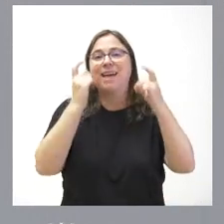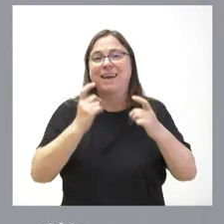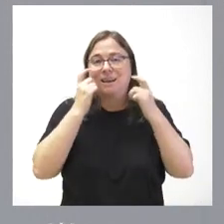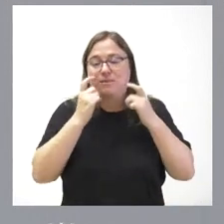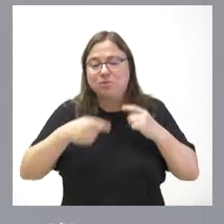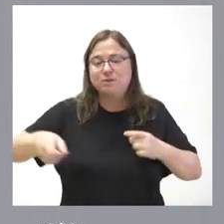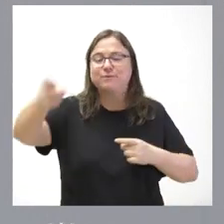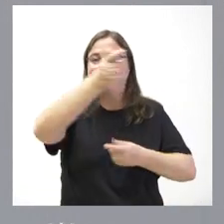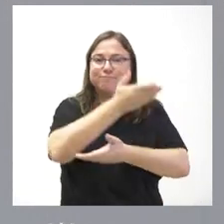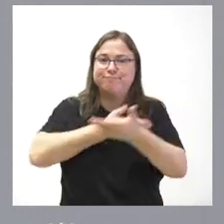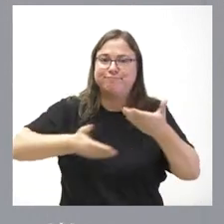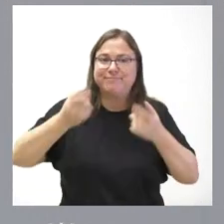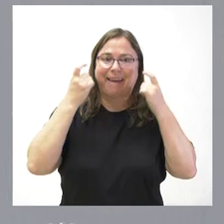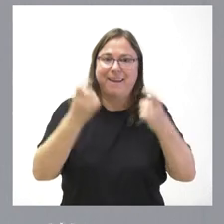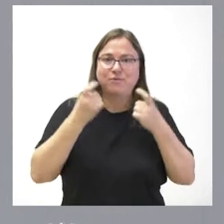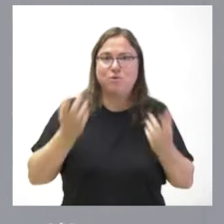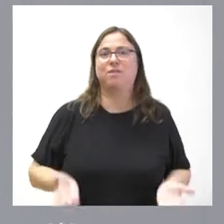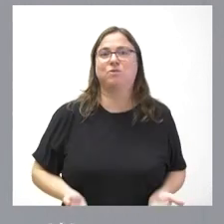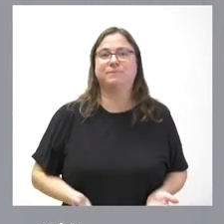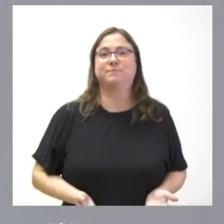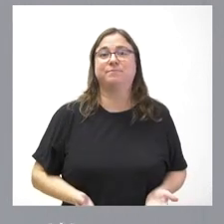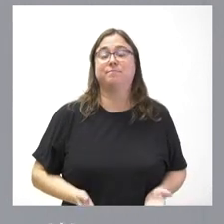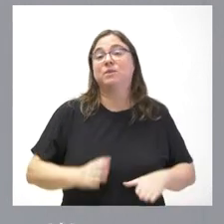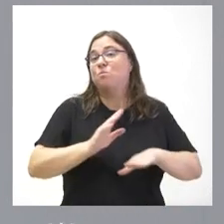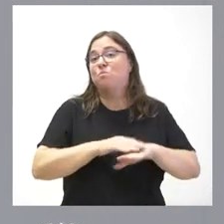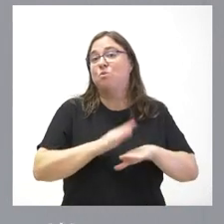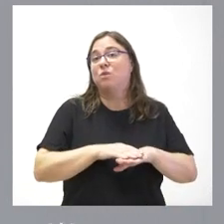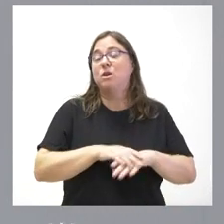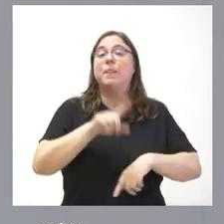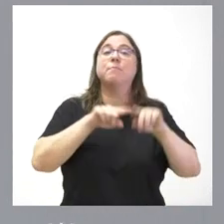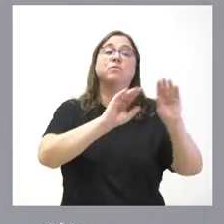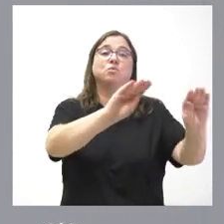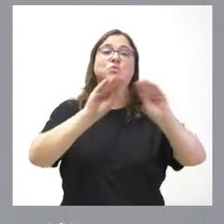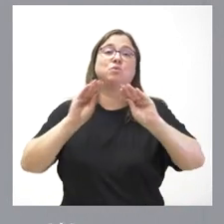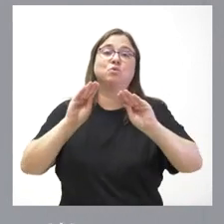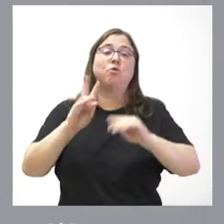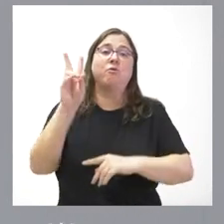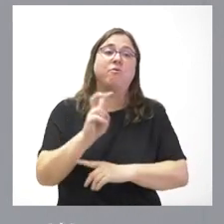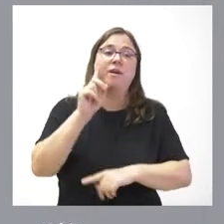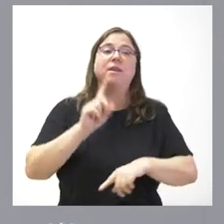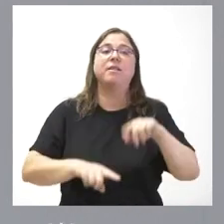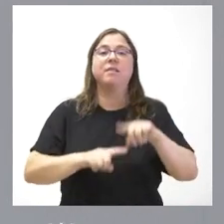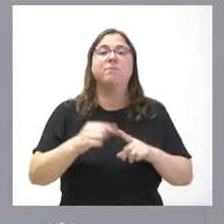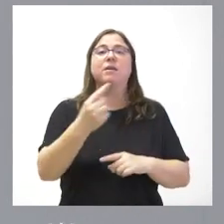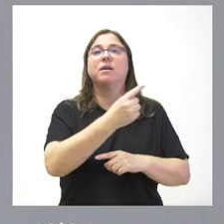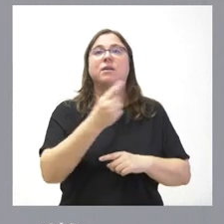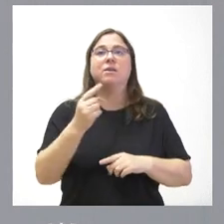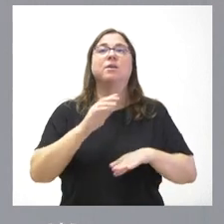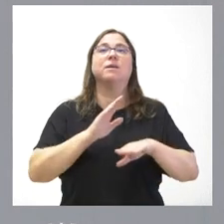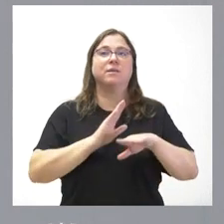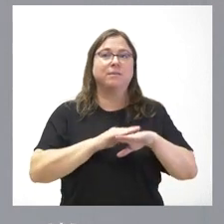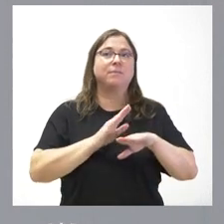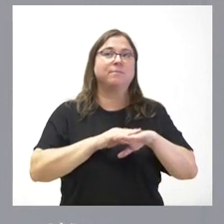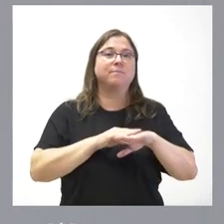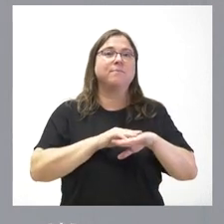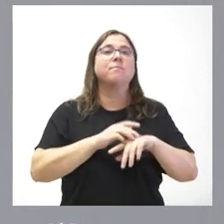hagan ambos ambas formaciones políticas no Por tanto la utilidad de cada cual es también la voluntad de todas las partes de querer llegar a acuerdos Nosotros sí